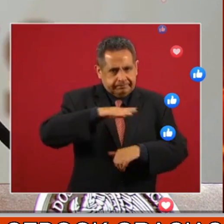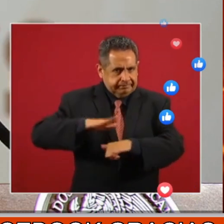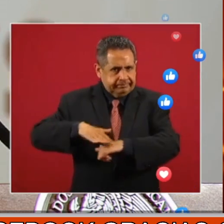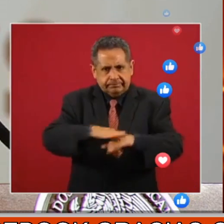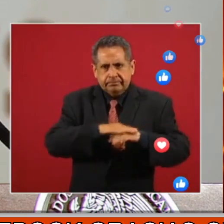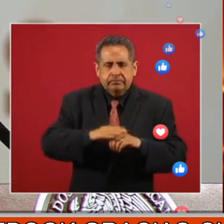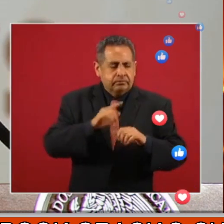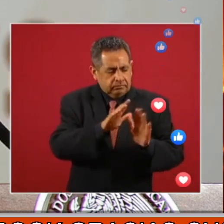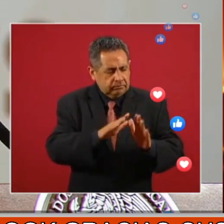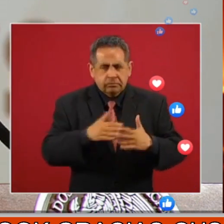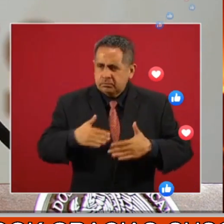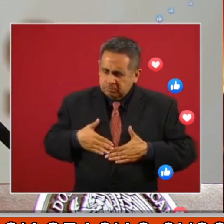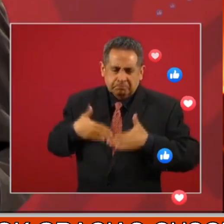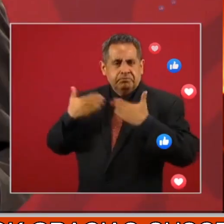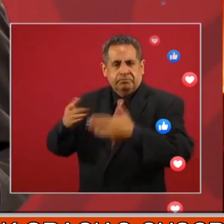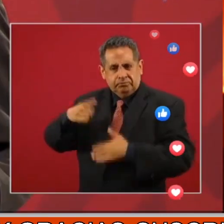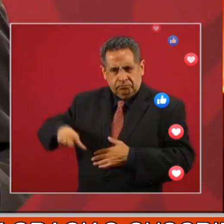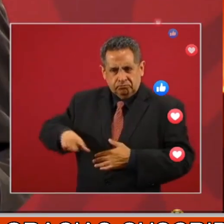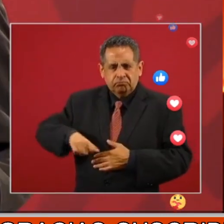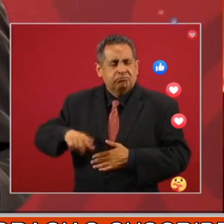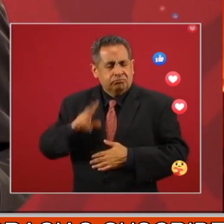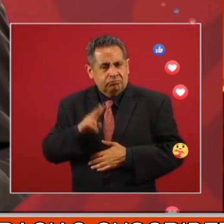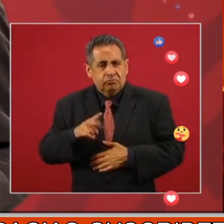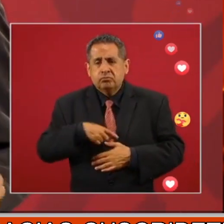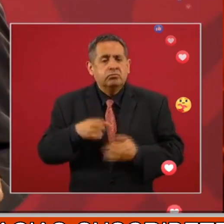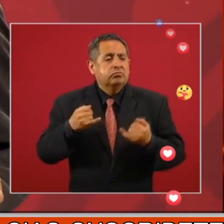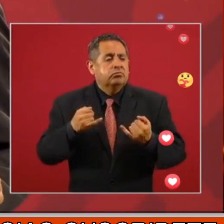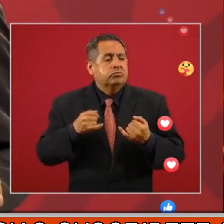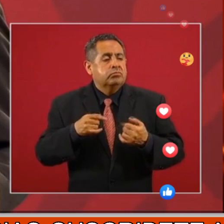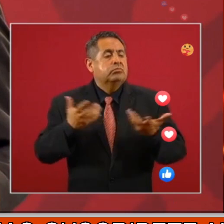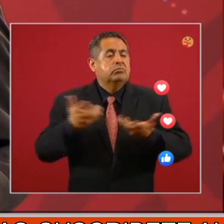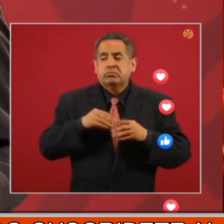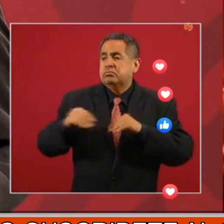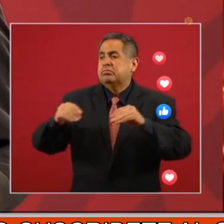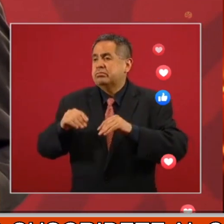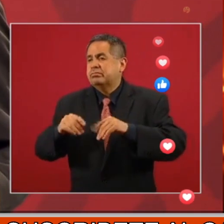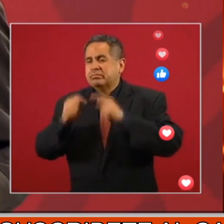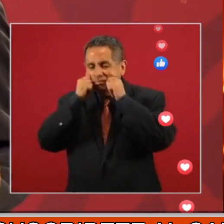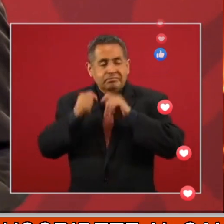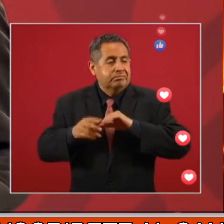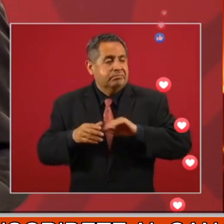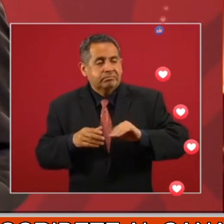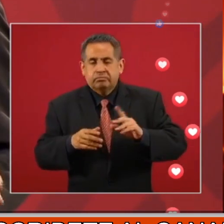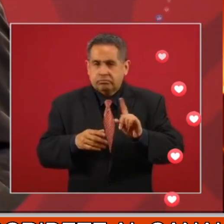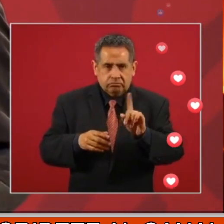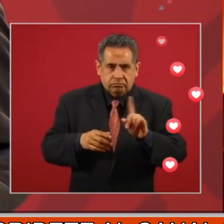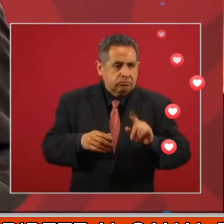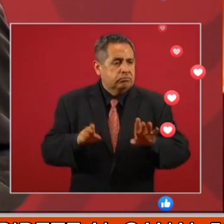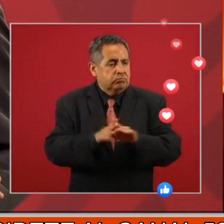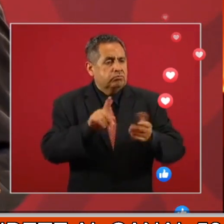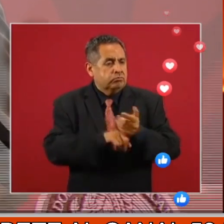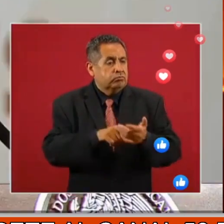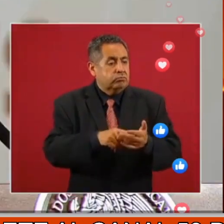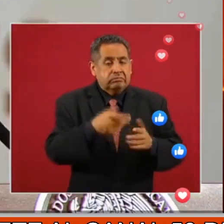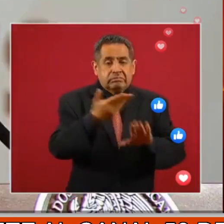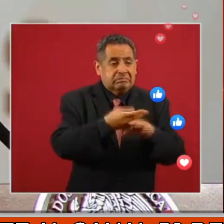nos tenga confianza, que nosotros no vamos a hacer nada. Nada, absolutamente nada que les